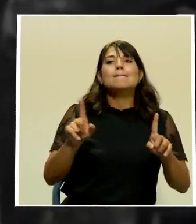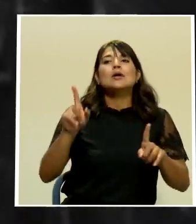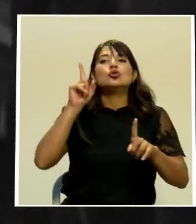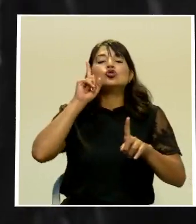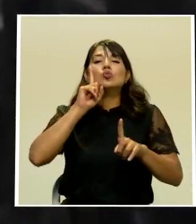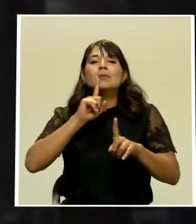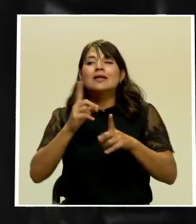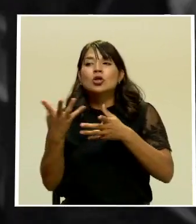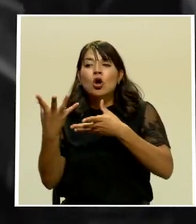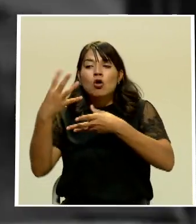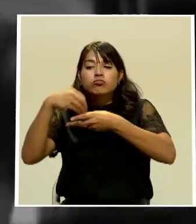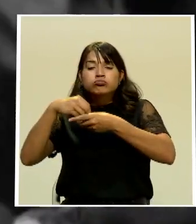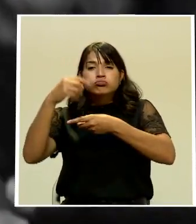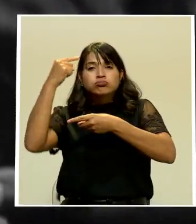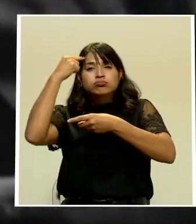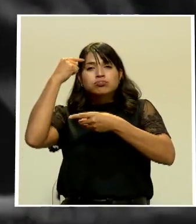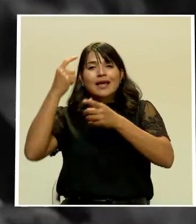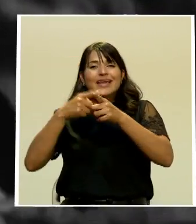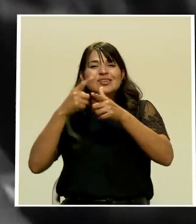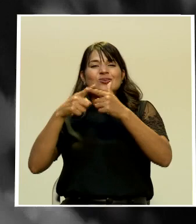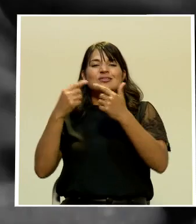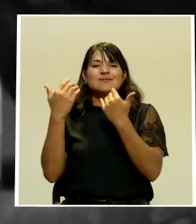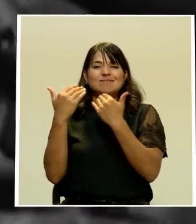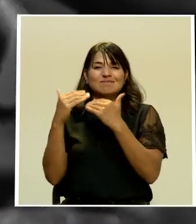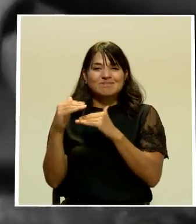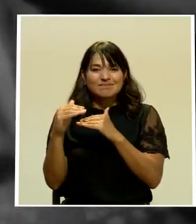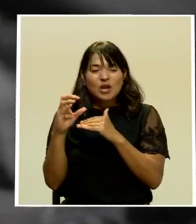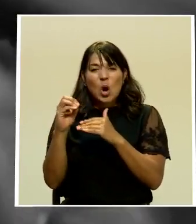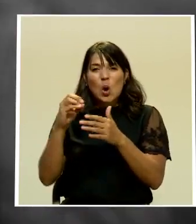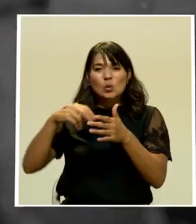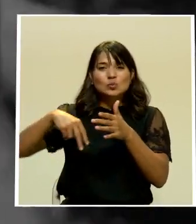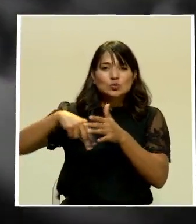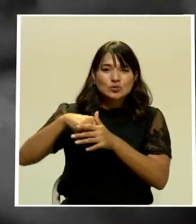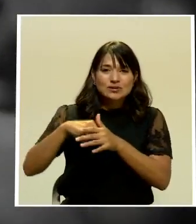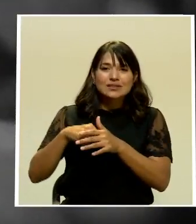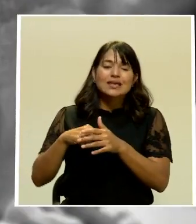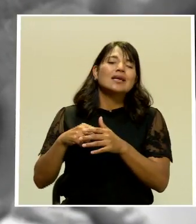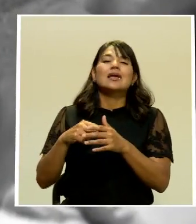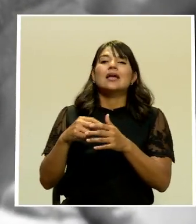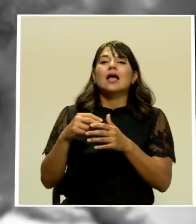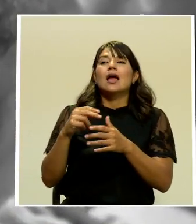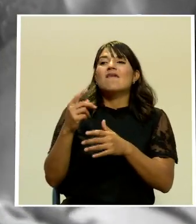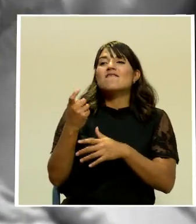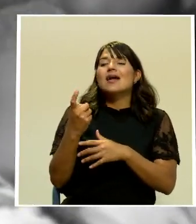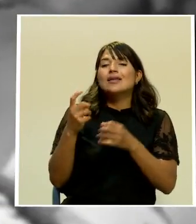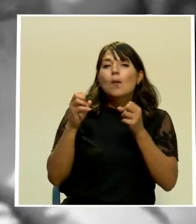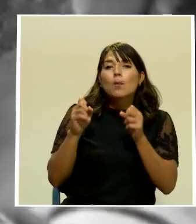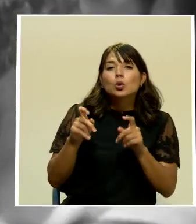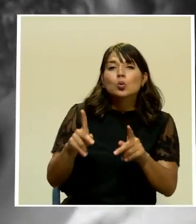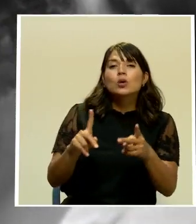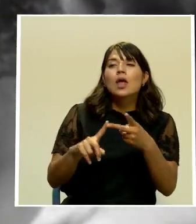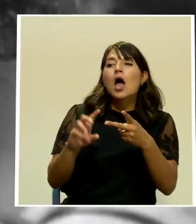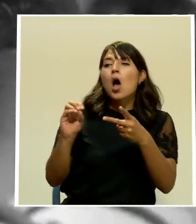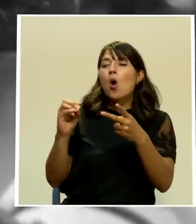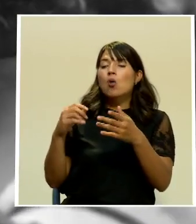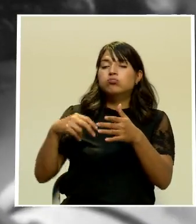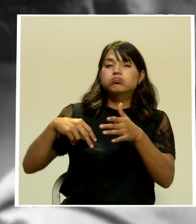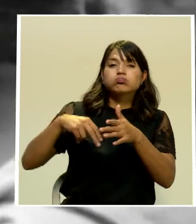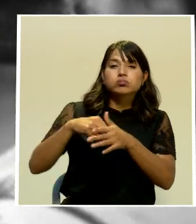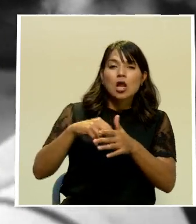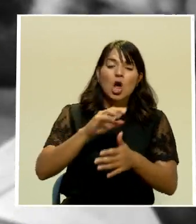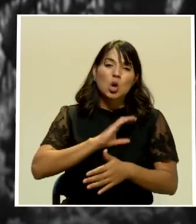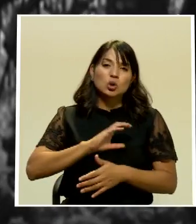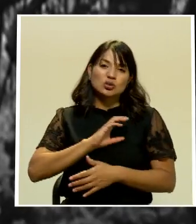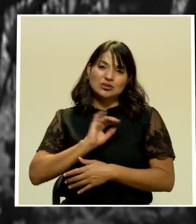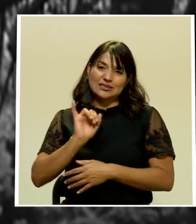condiciona, digamos, la falta de oportunidades, las condiciones en las que ellos viven, y de eso trata un poco la